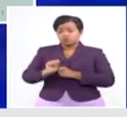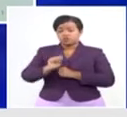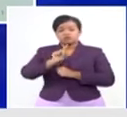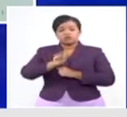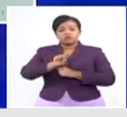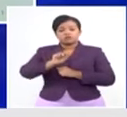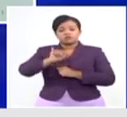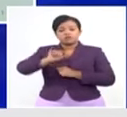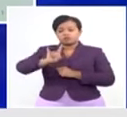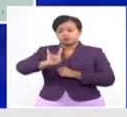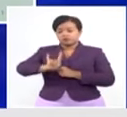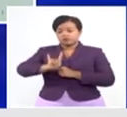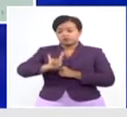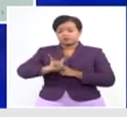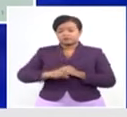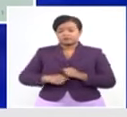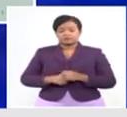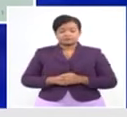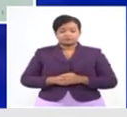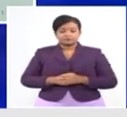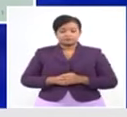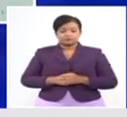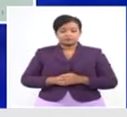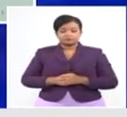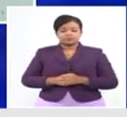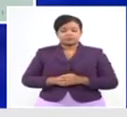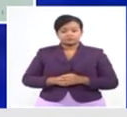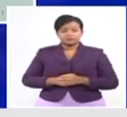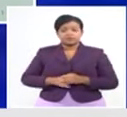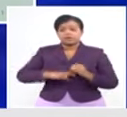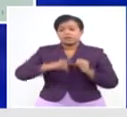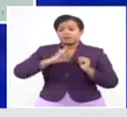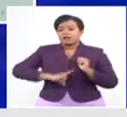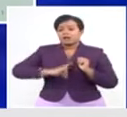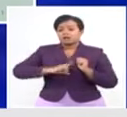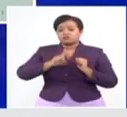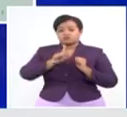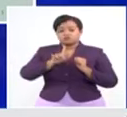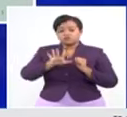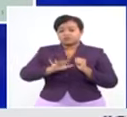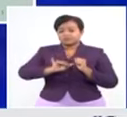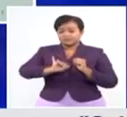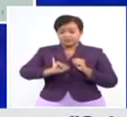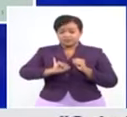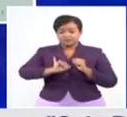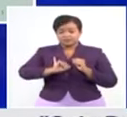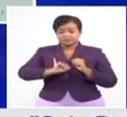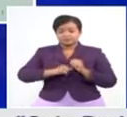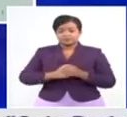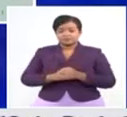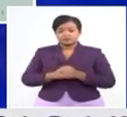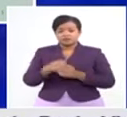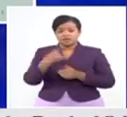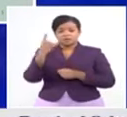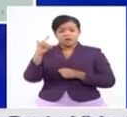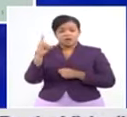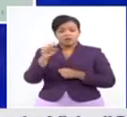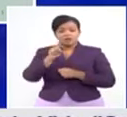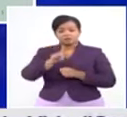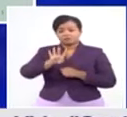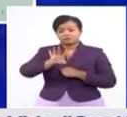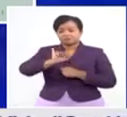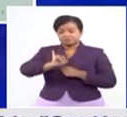169 casos positivos, Los Palacios reporta 156 confirmados, La Palma